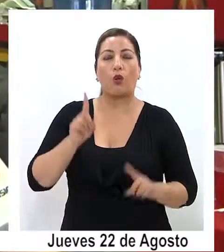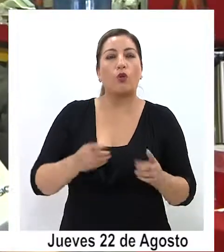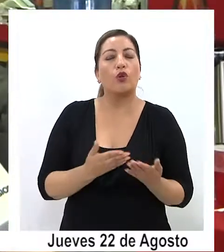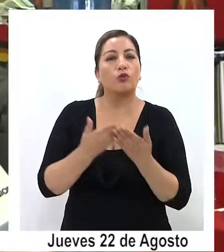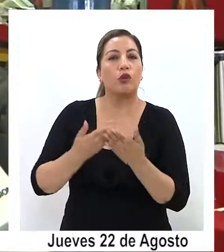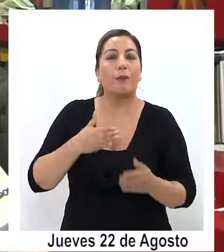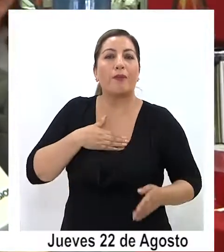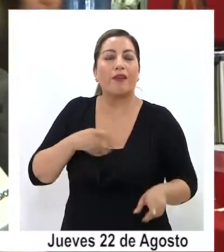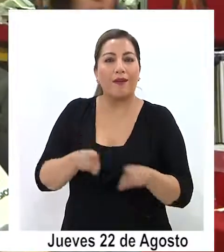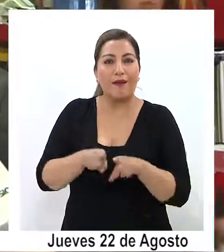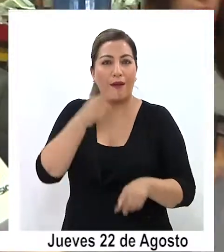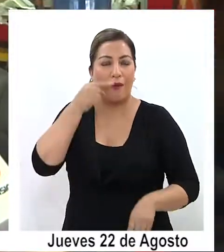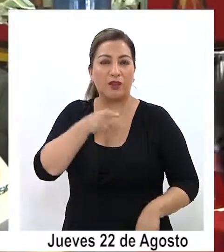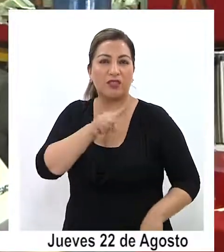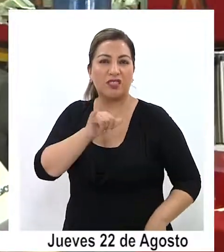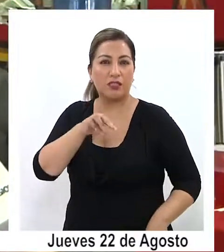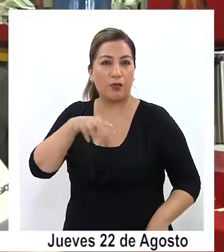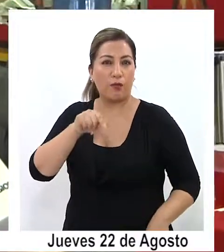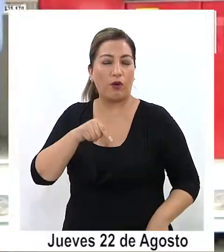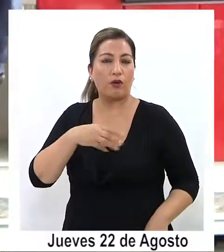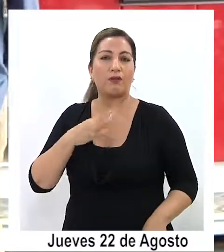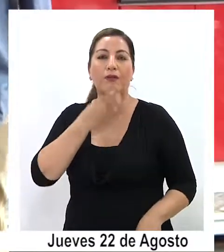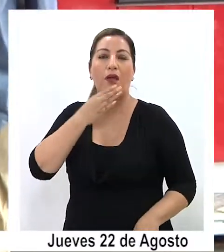Simón, que también es parte de nuestro equipo.